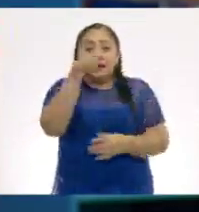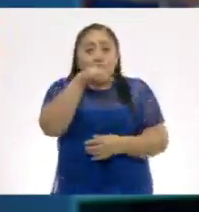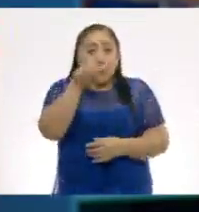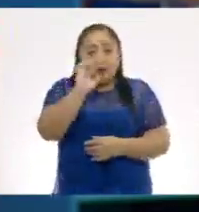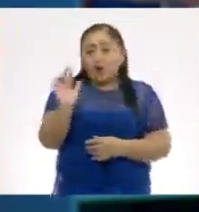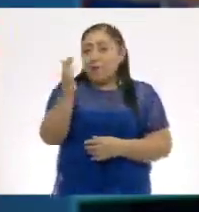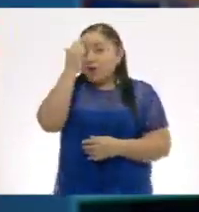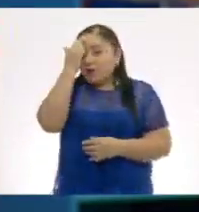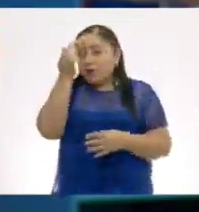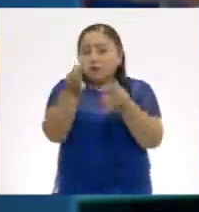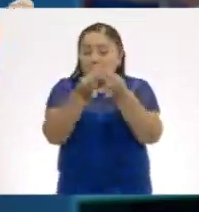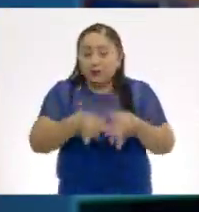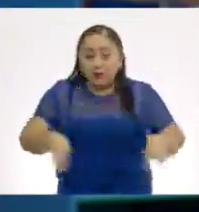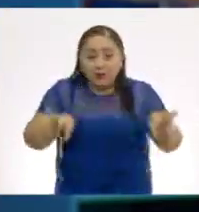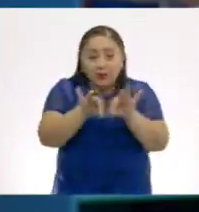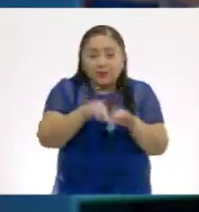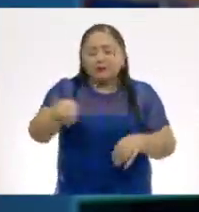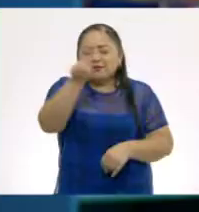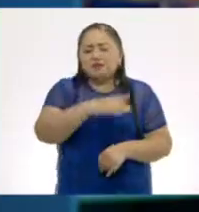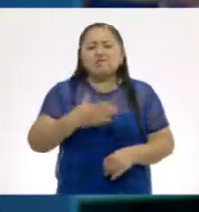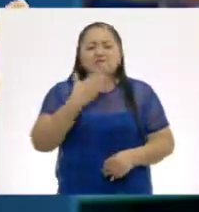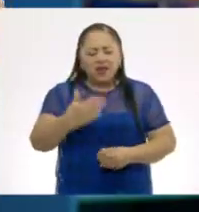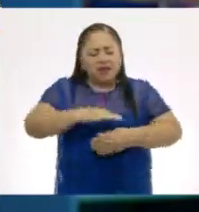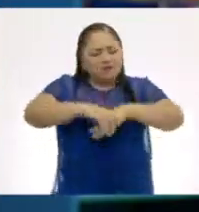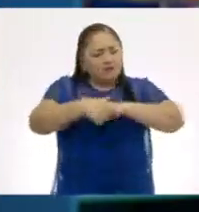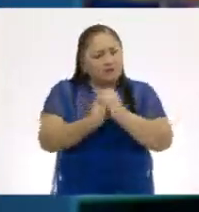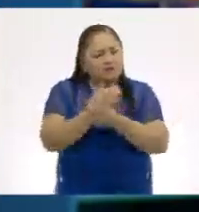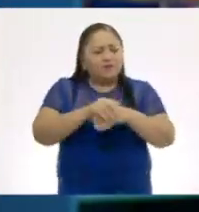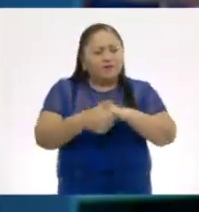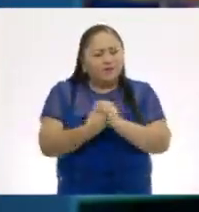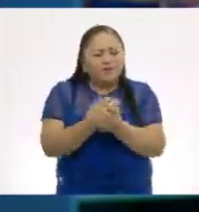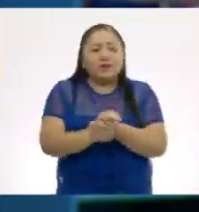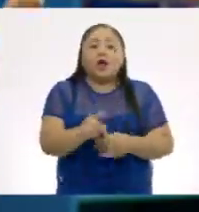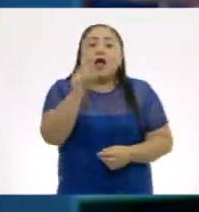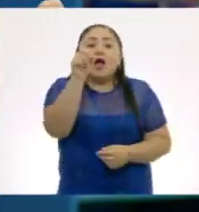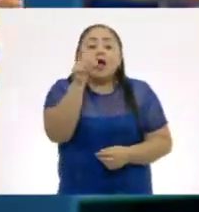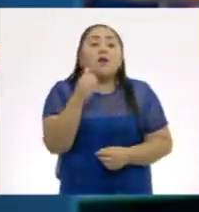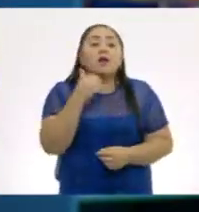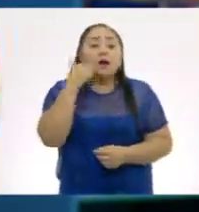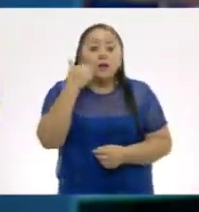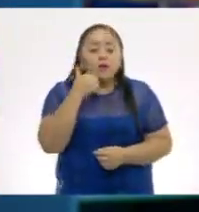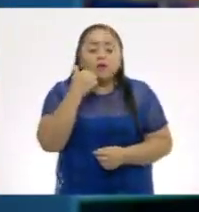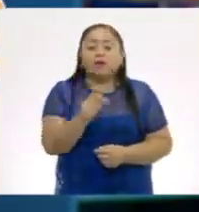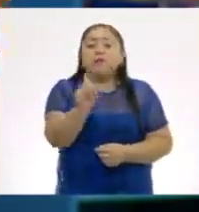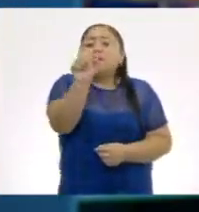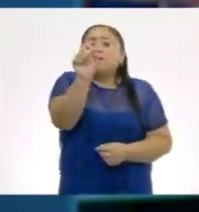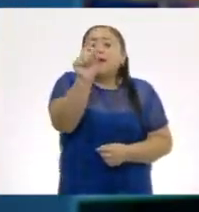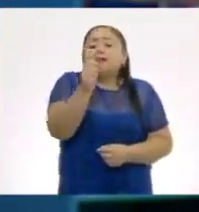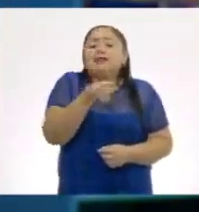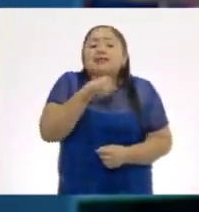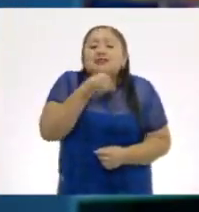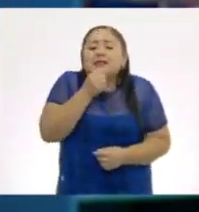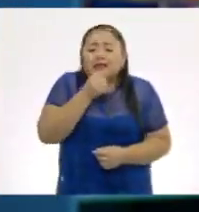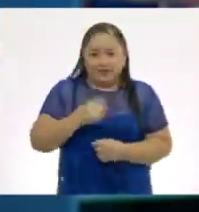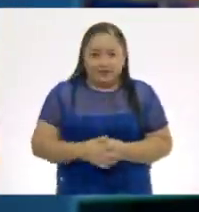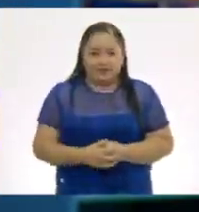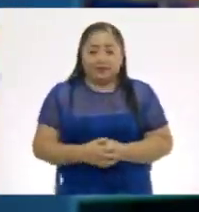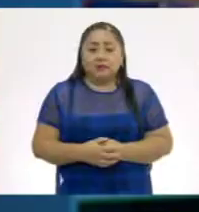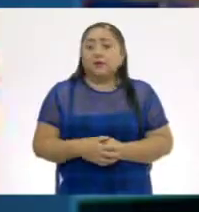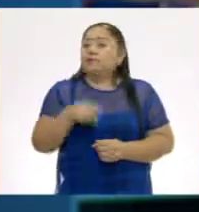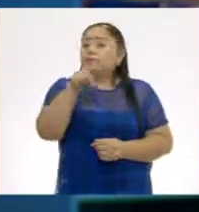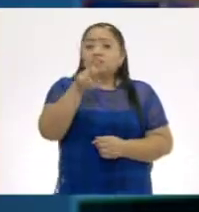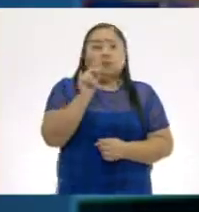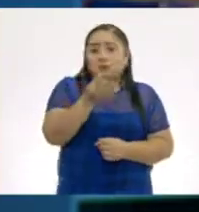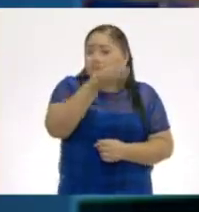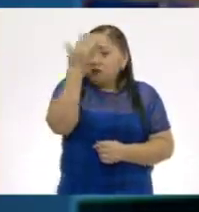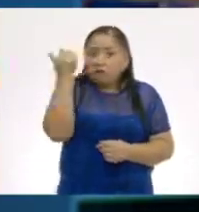Recuerda que es importante lavar muy bien tus manos con agua y con jabón durante 20 segundos. Si no